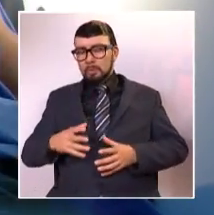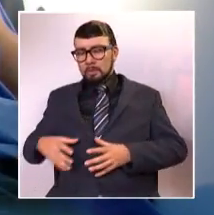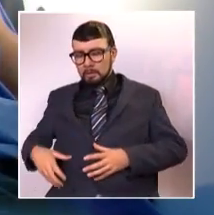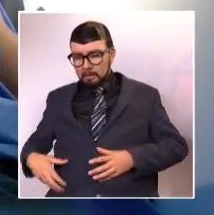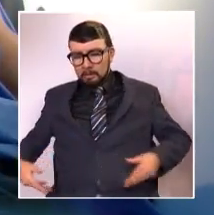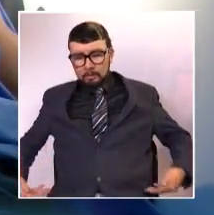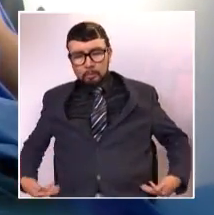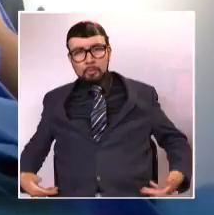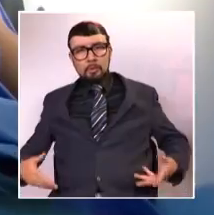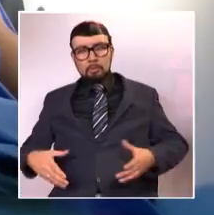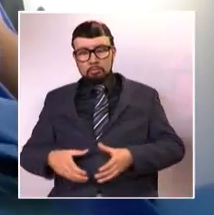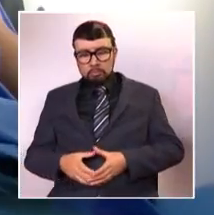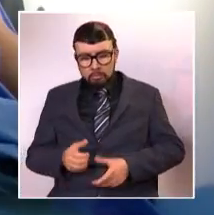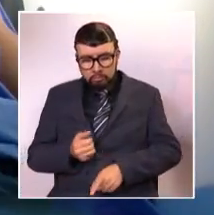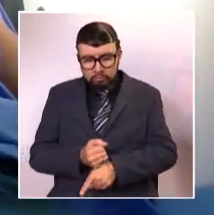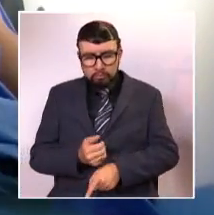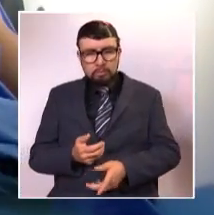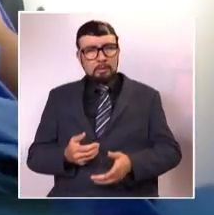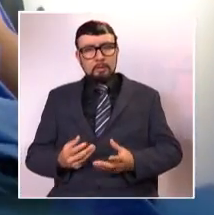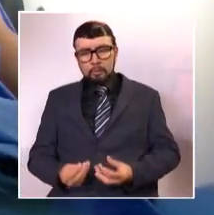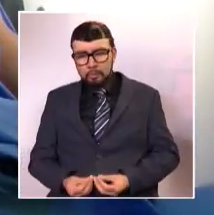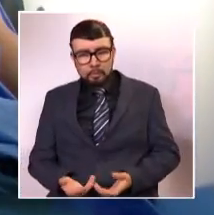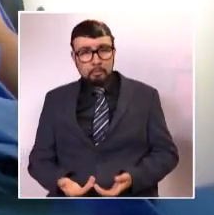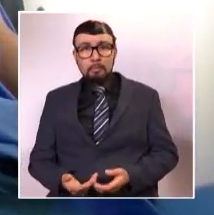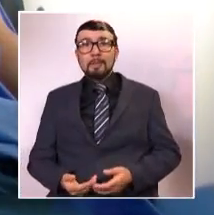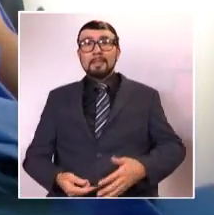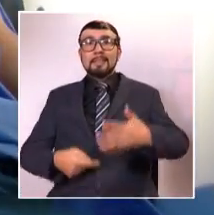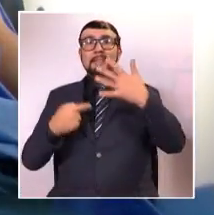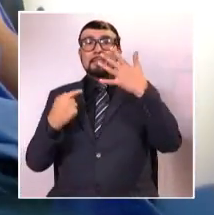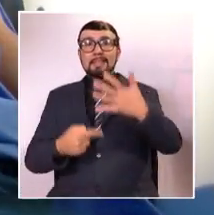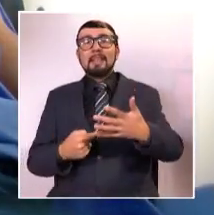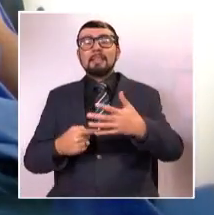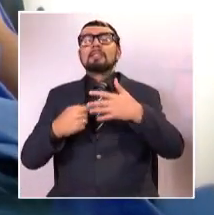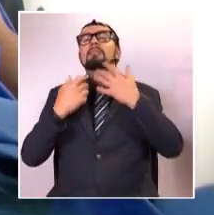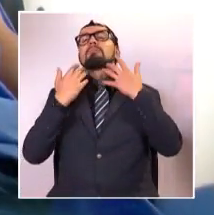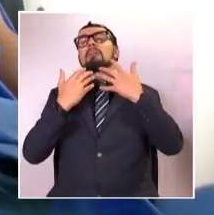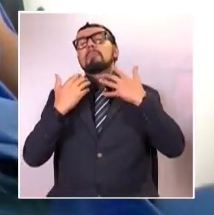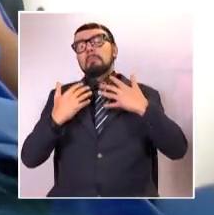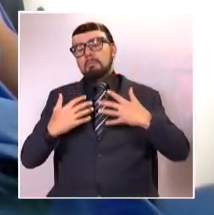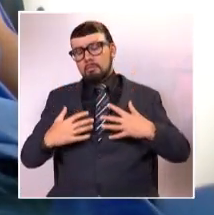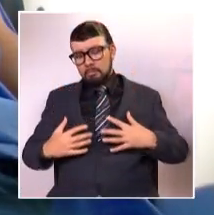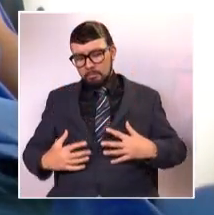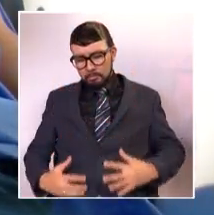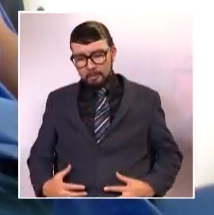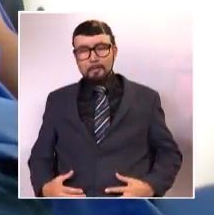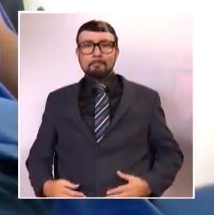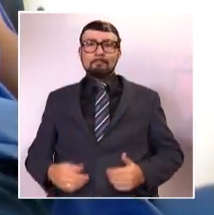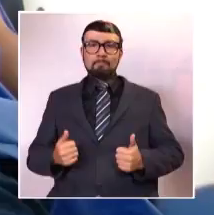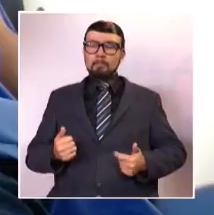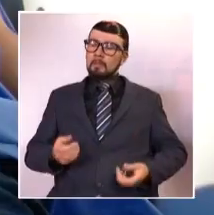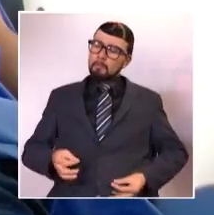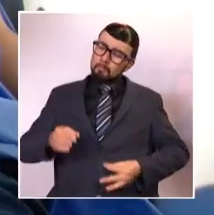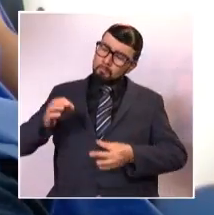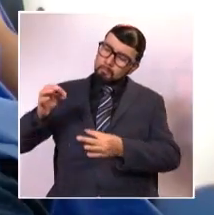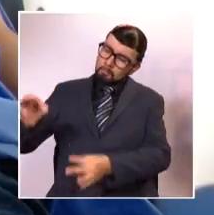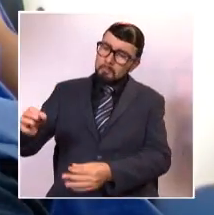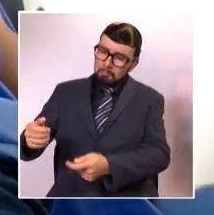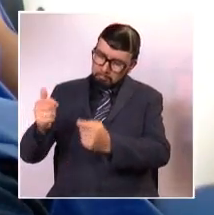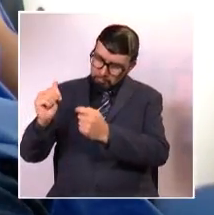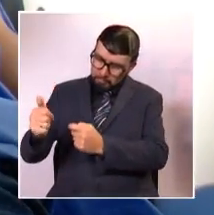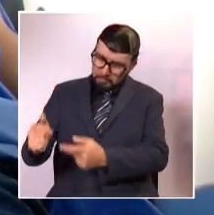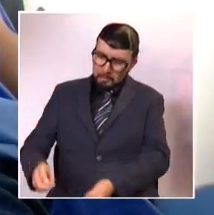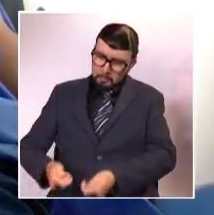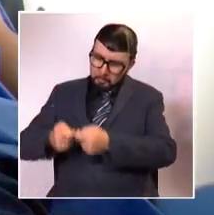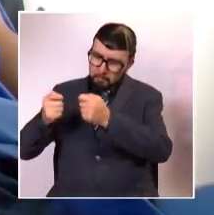diagnóstico, un paquete, son 6 ecografías, y estas ecografías van a ser llevadas por el paciente donde